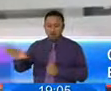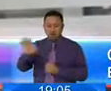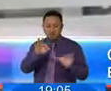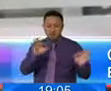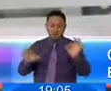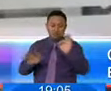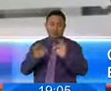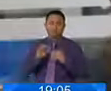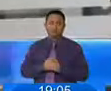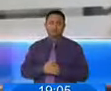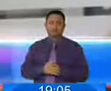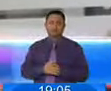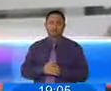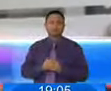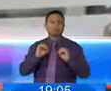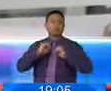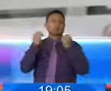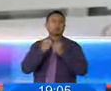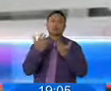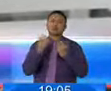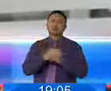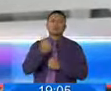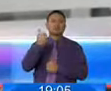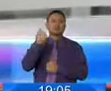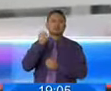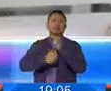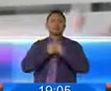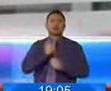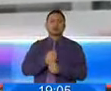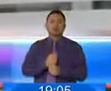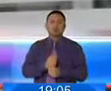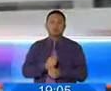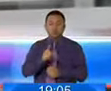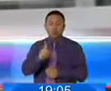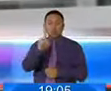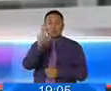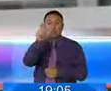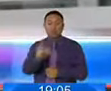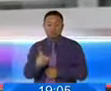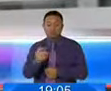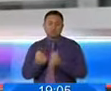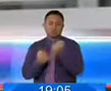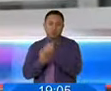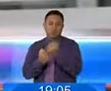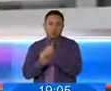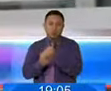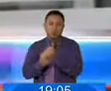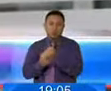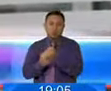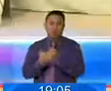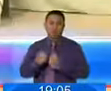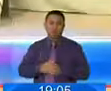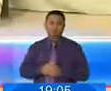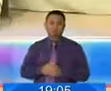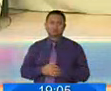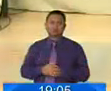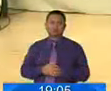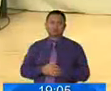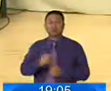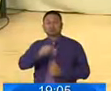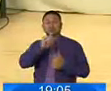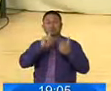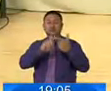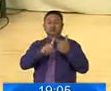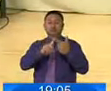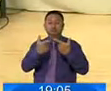Sean organizaciones de al menos 10 años y que auspice solamente a una persona a nivel de candidaturas. Otra es